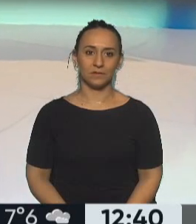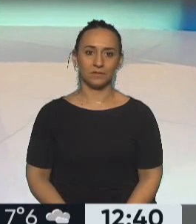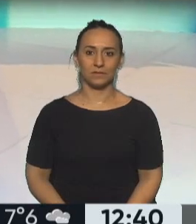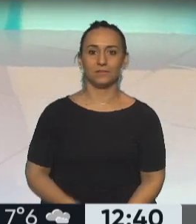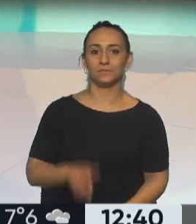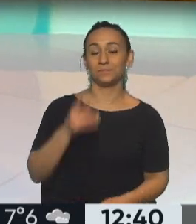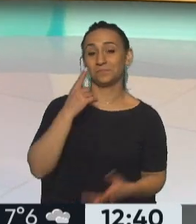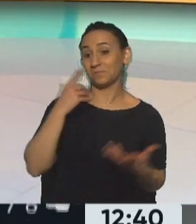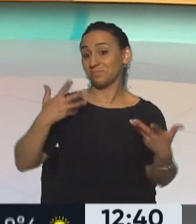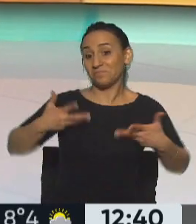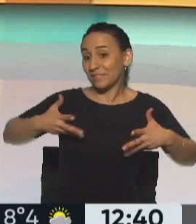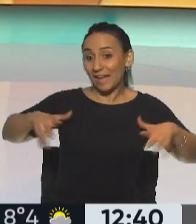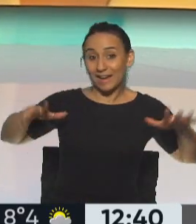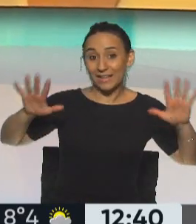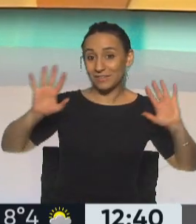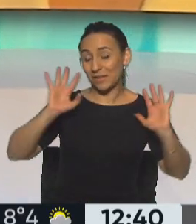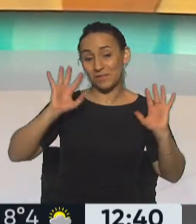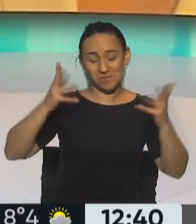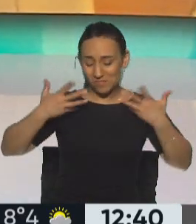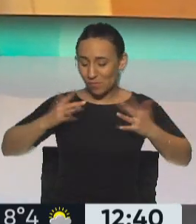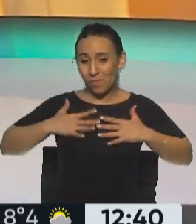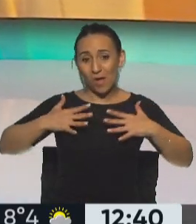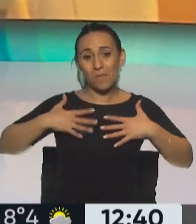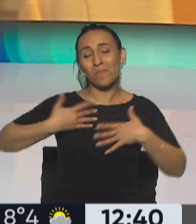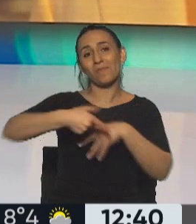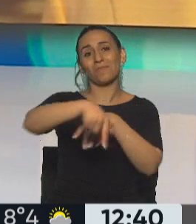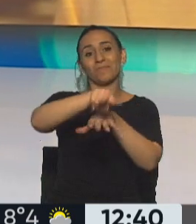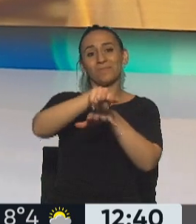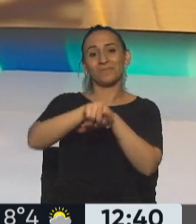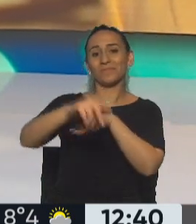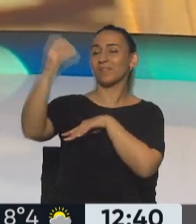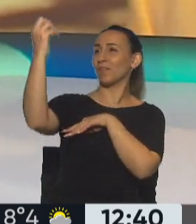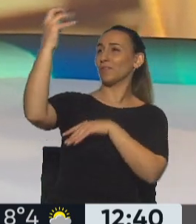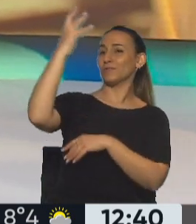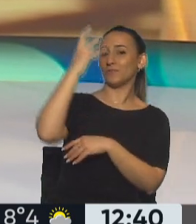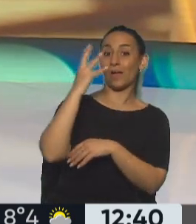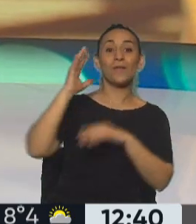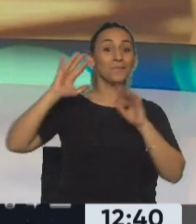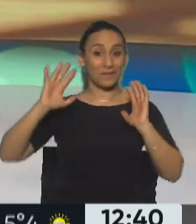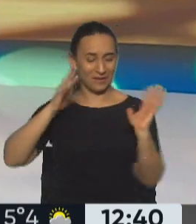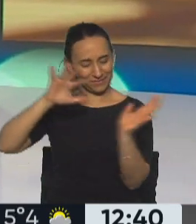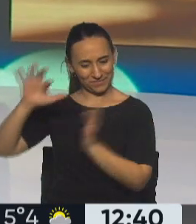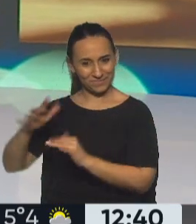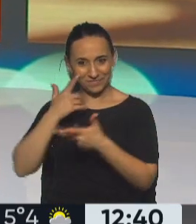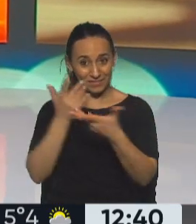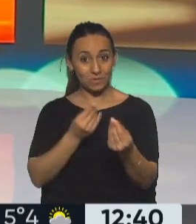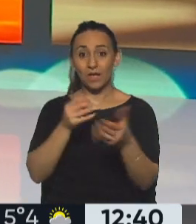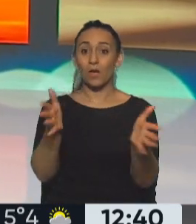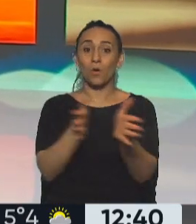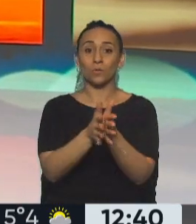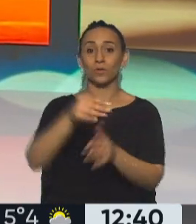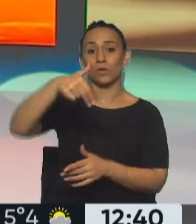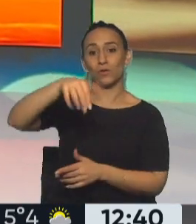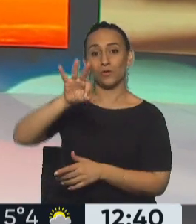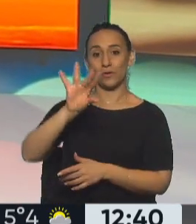Al natural está mostrándose en las redes sociales, tomando sol, Ricky Martin, pero vamos a hablar de otra historia, porque se juntó con Nodal, están haciendo